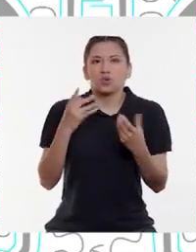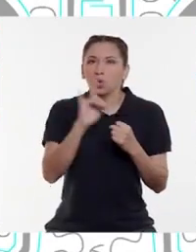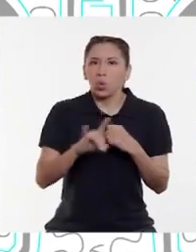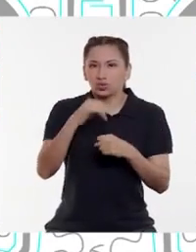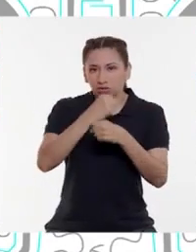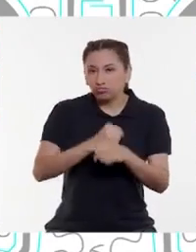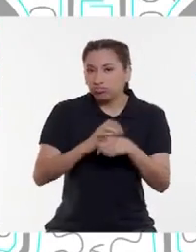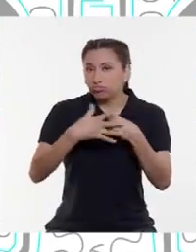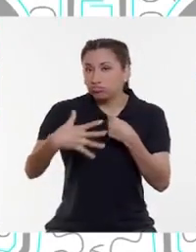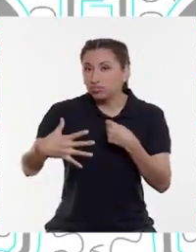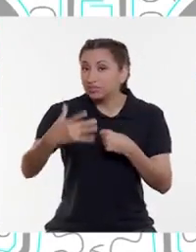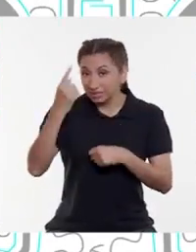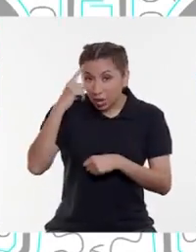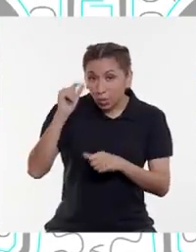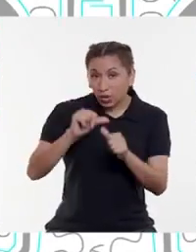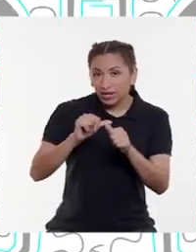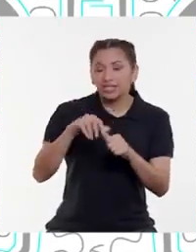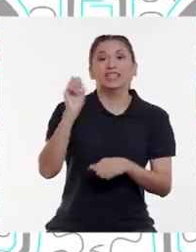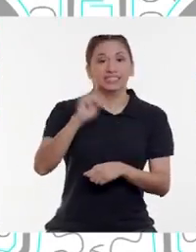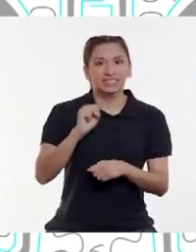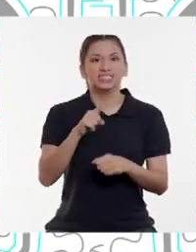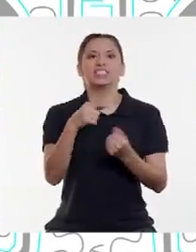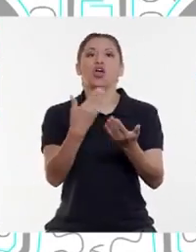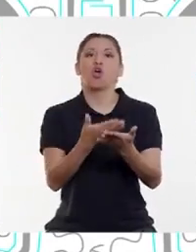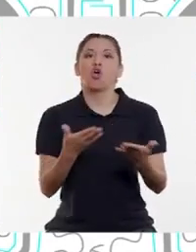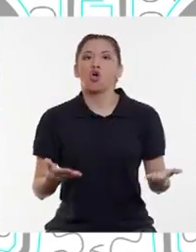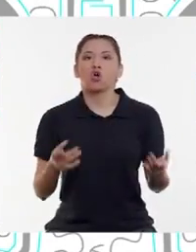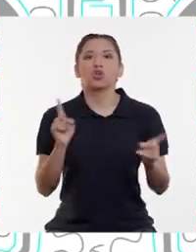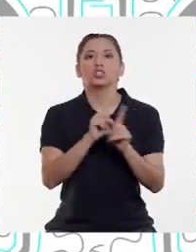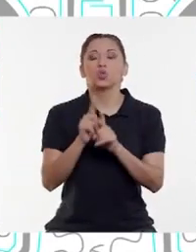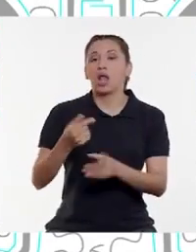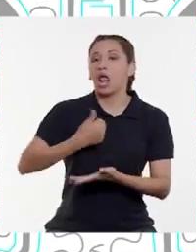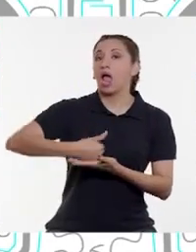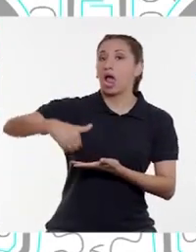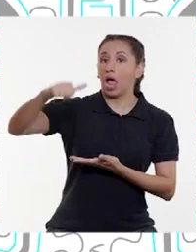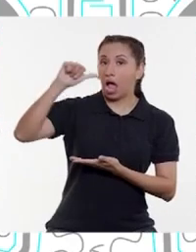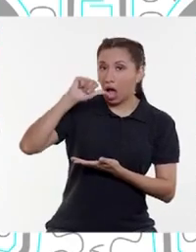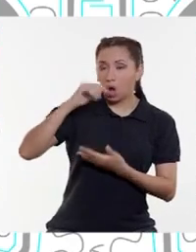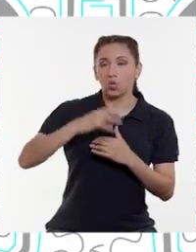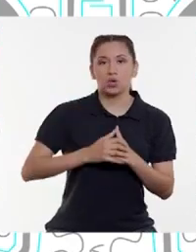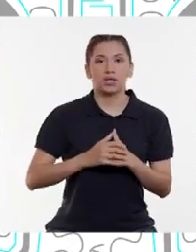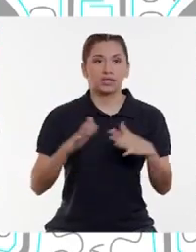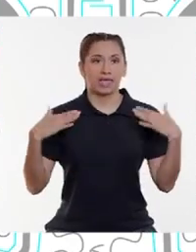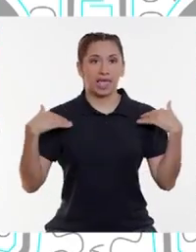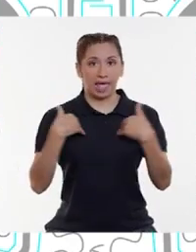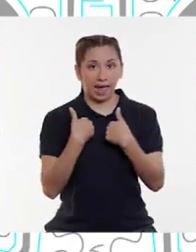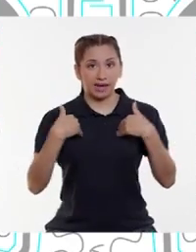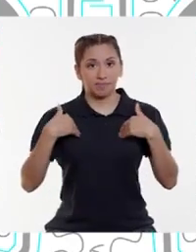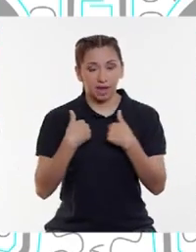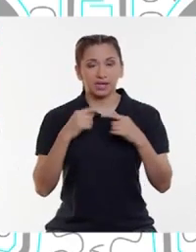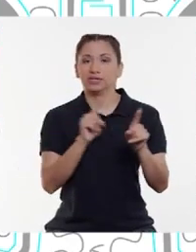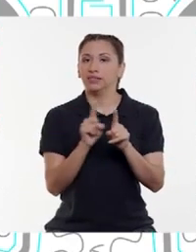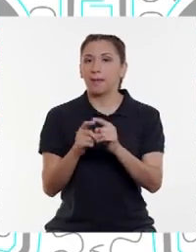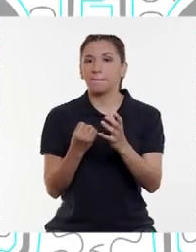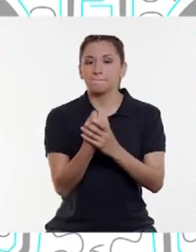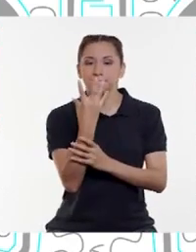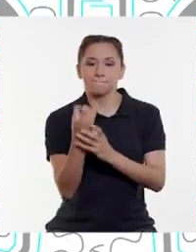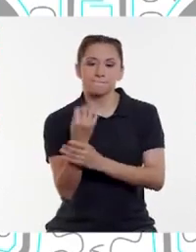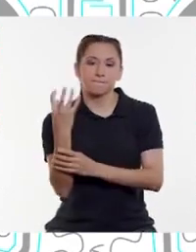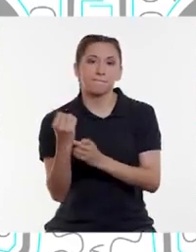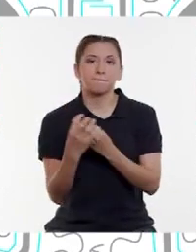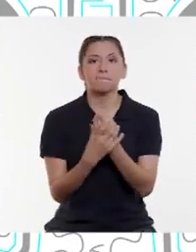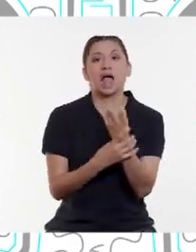manera sostenible? Sí, eran cosas como el agua, los animales y las